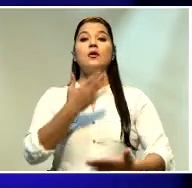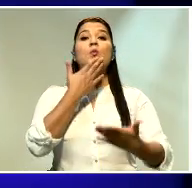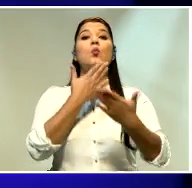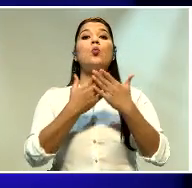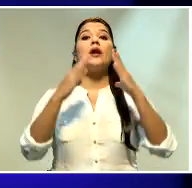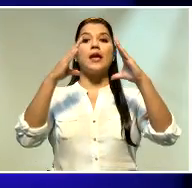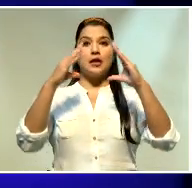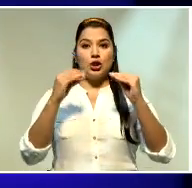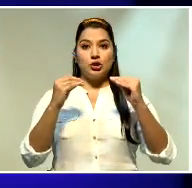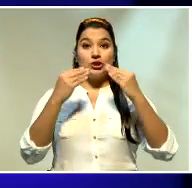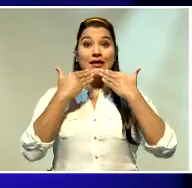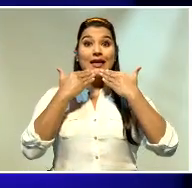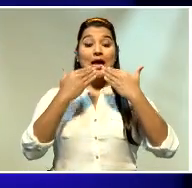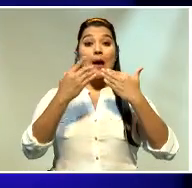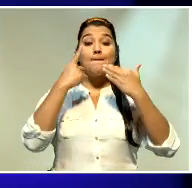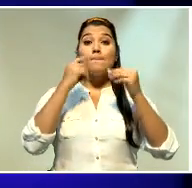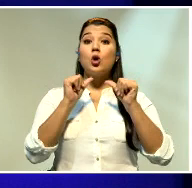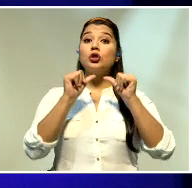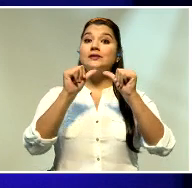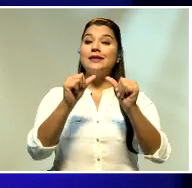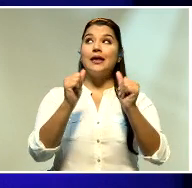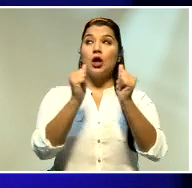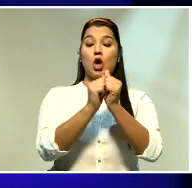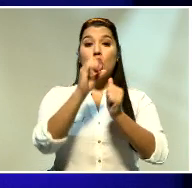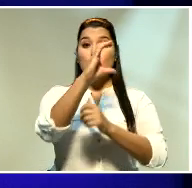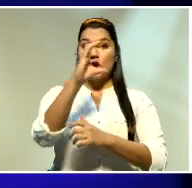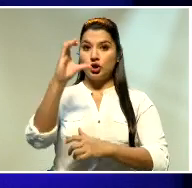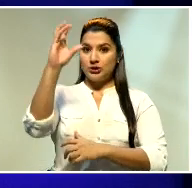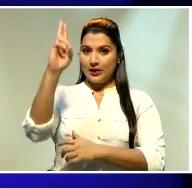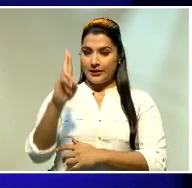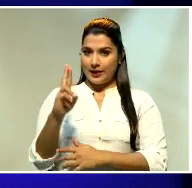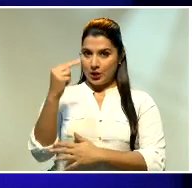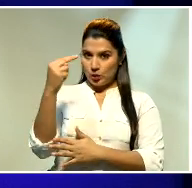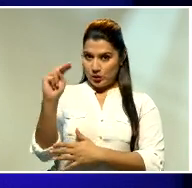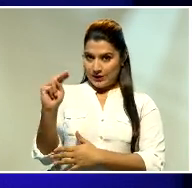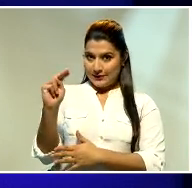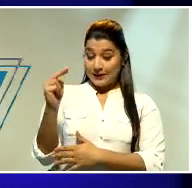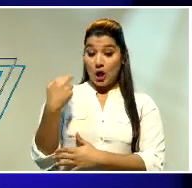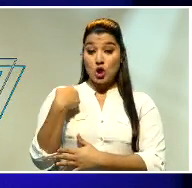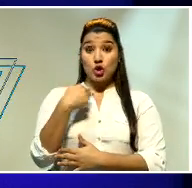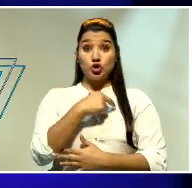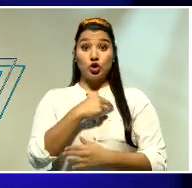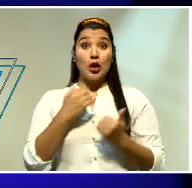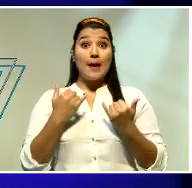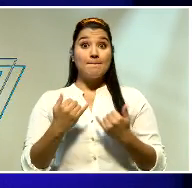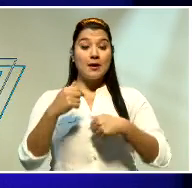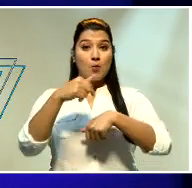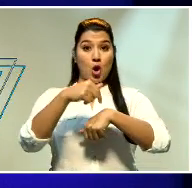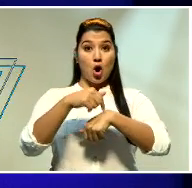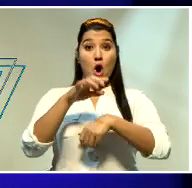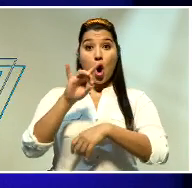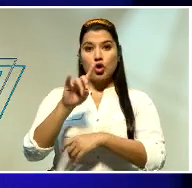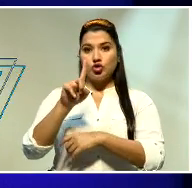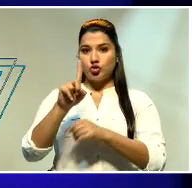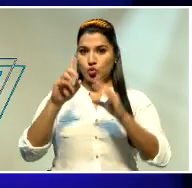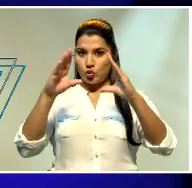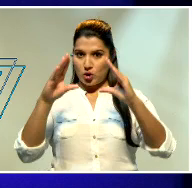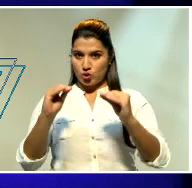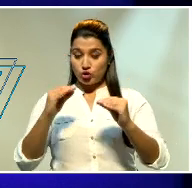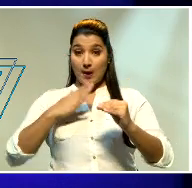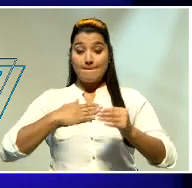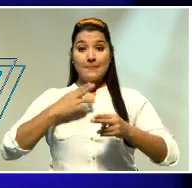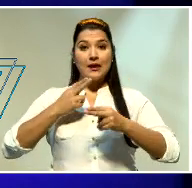Buenas noches, gracias por continuar informándose con la señal de Costa Rica Noticias. Estamos en vivo a las 8:01 de la noche.